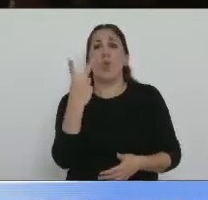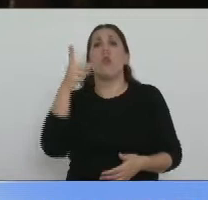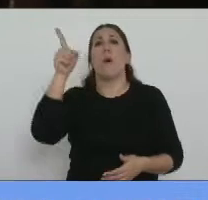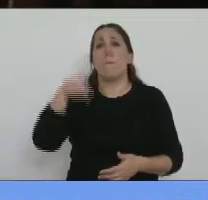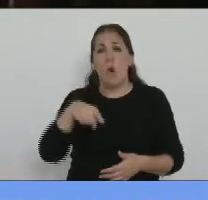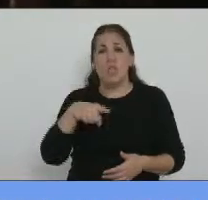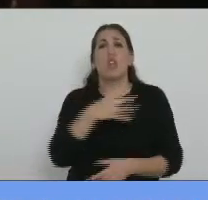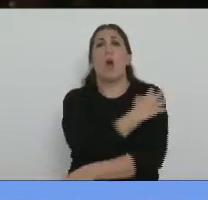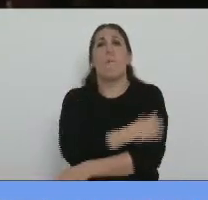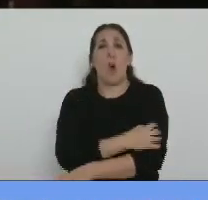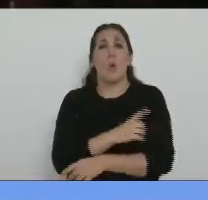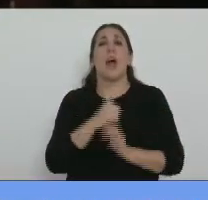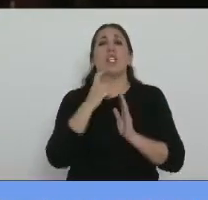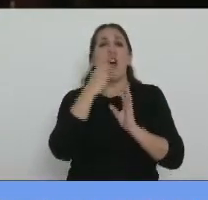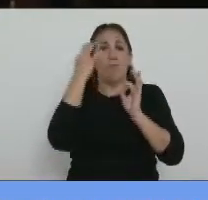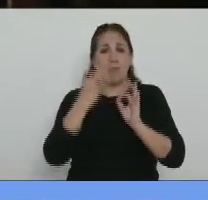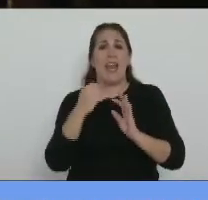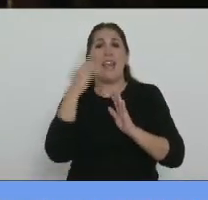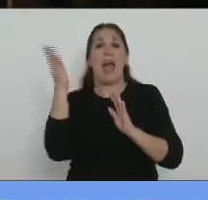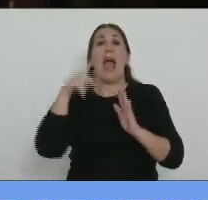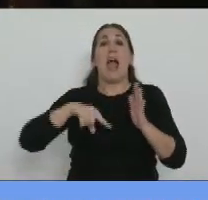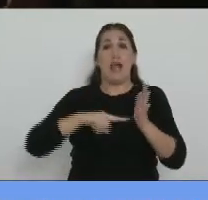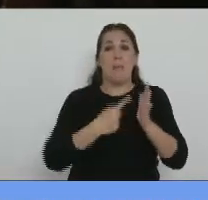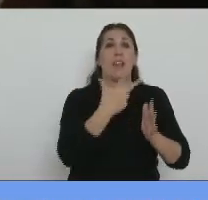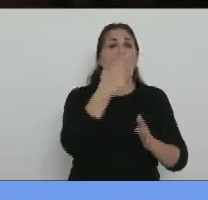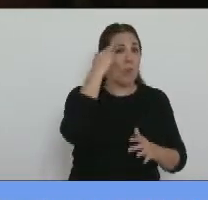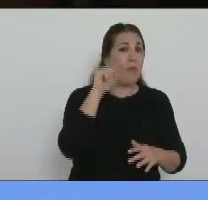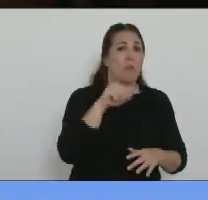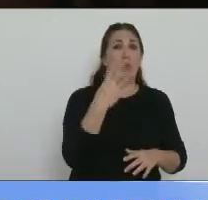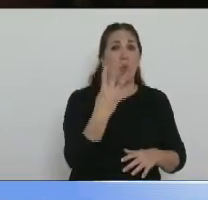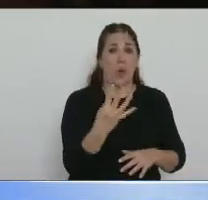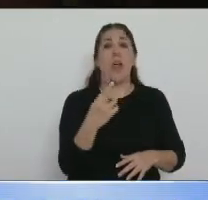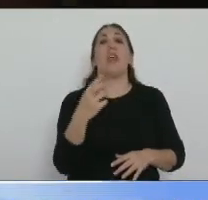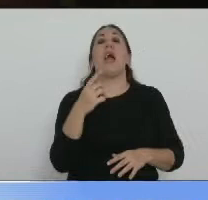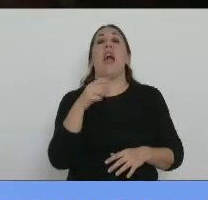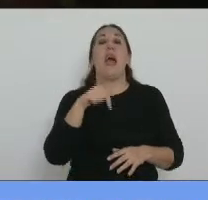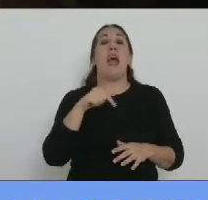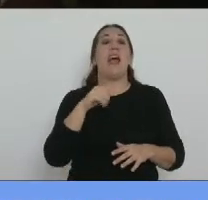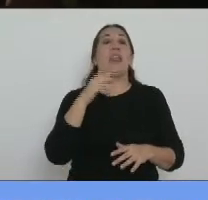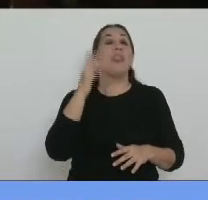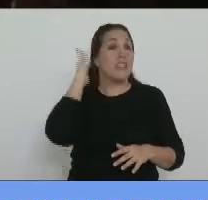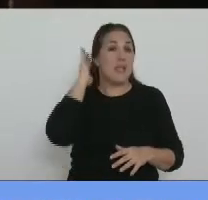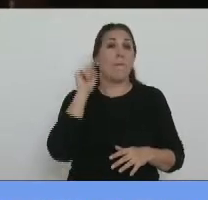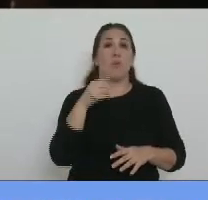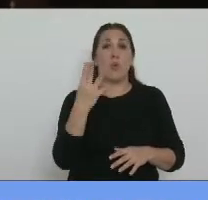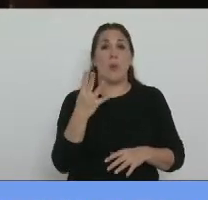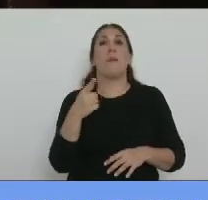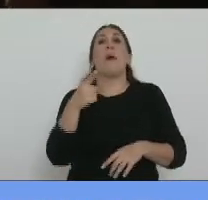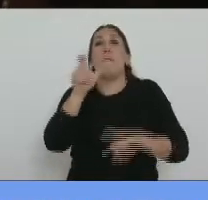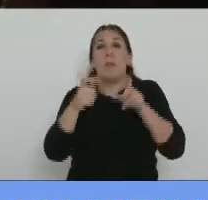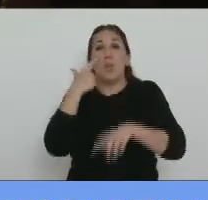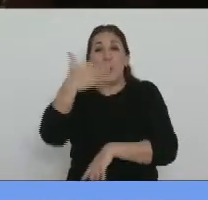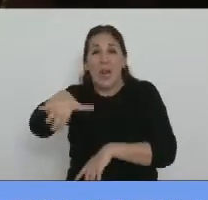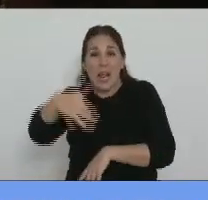nea 9.4 cava 16.4 de pobreza indigencia 7% el